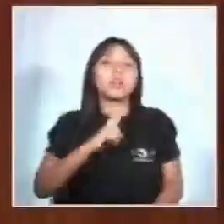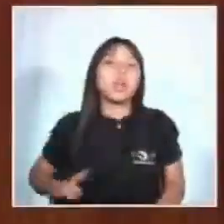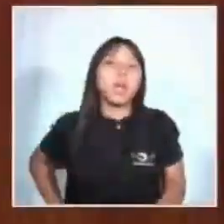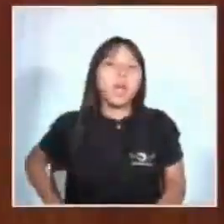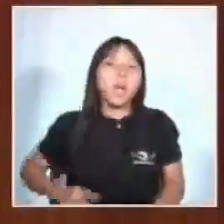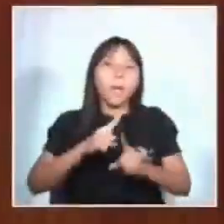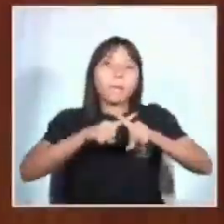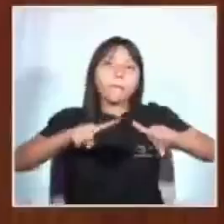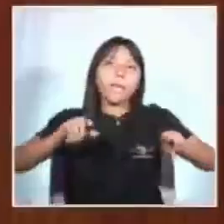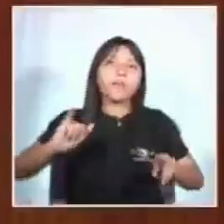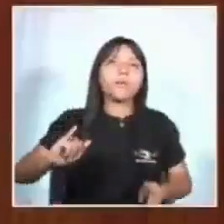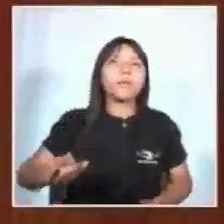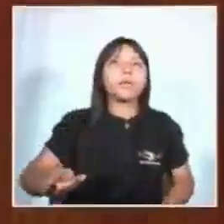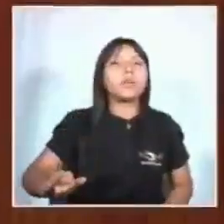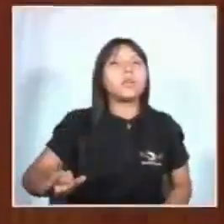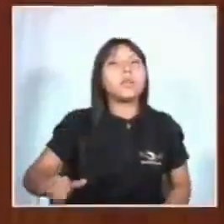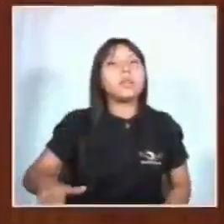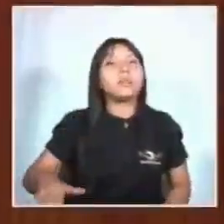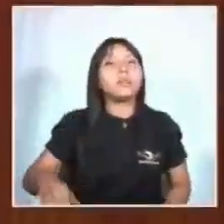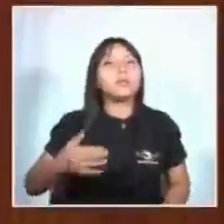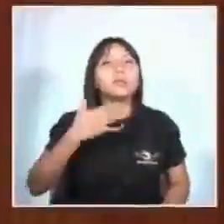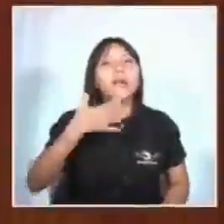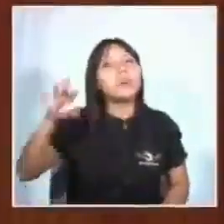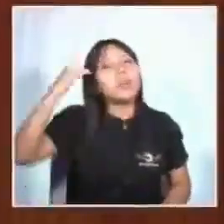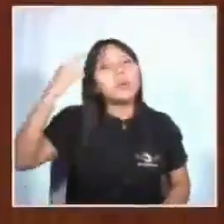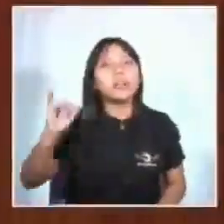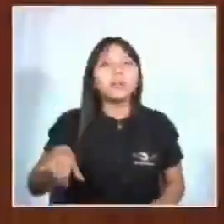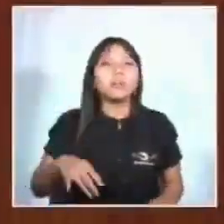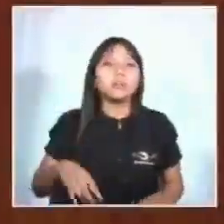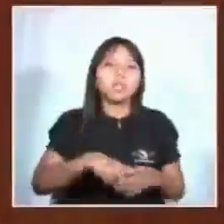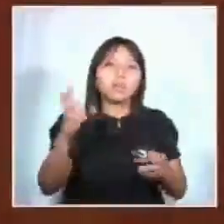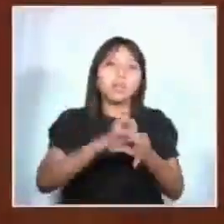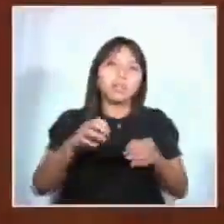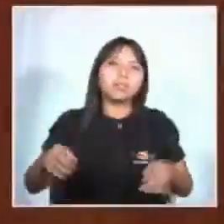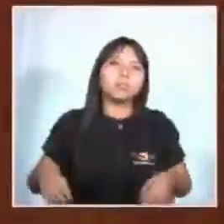pero el trauma lo sacó del entorno y lo criaron como esclavo.